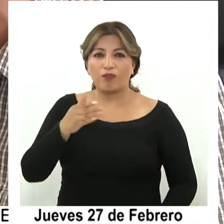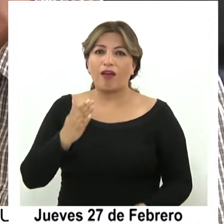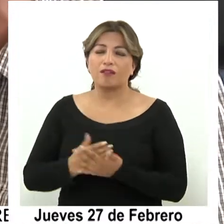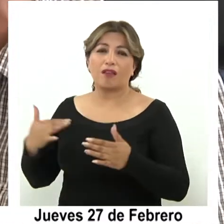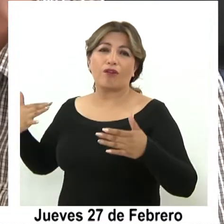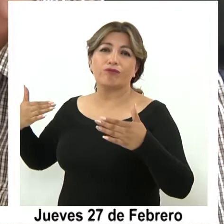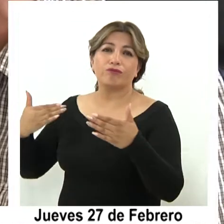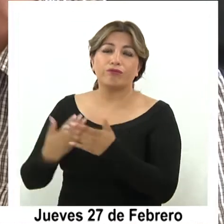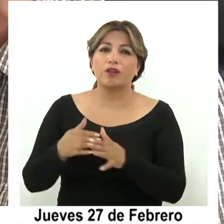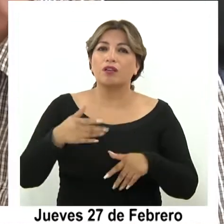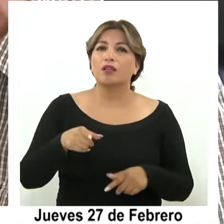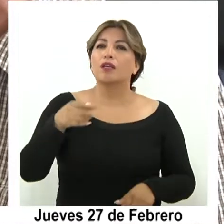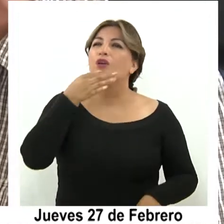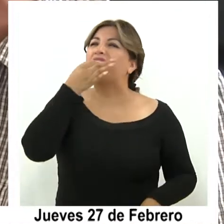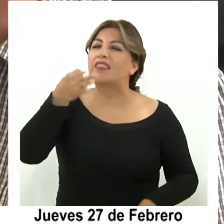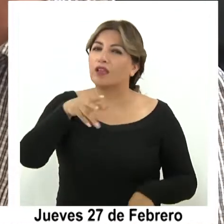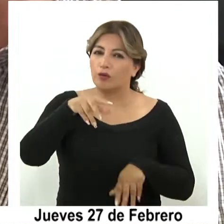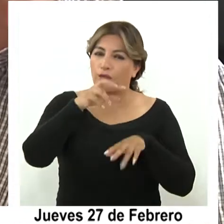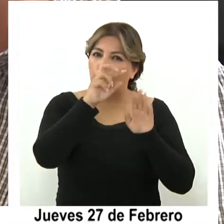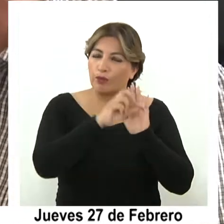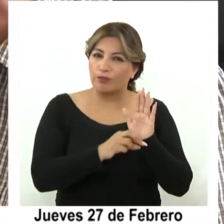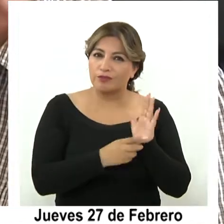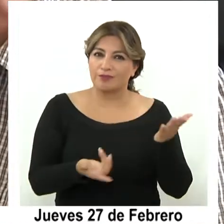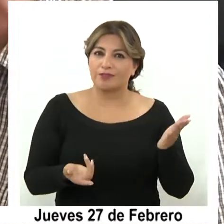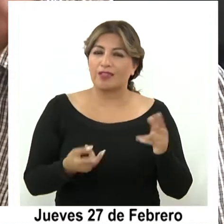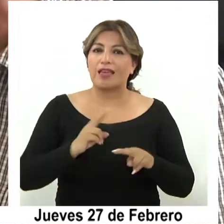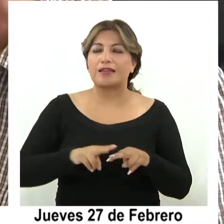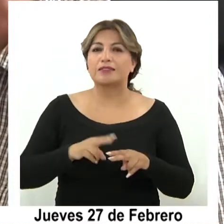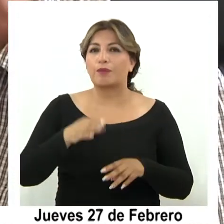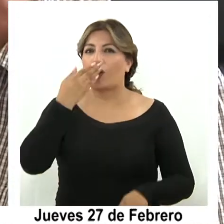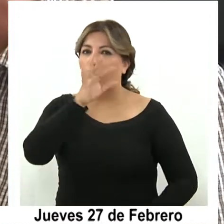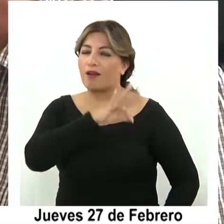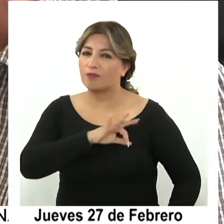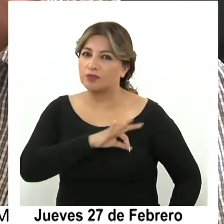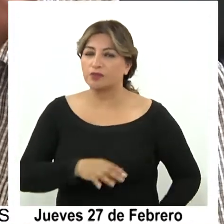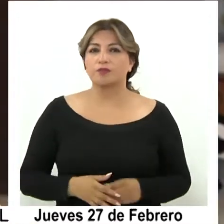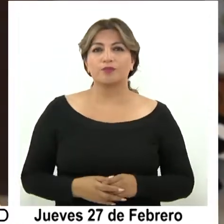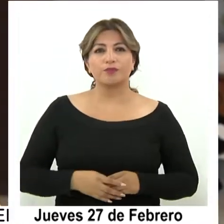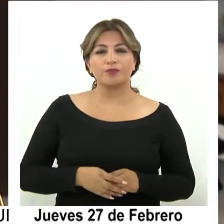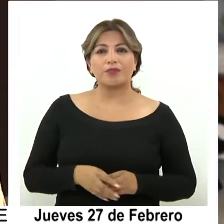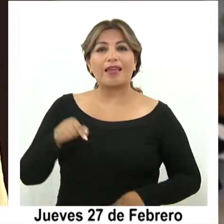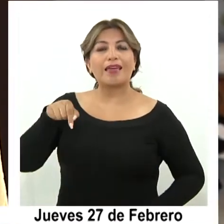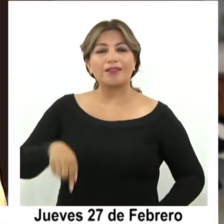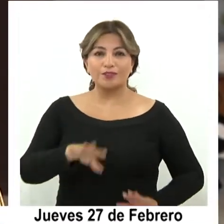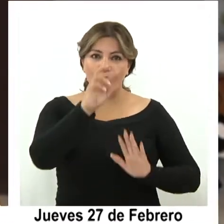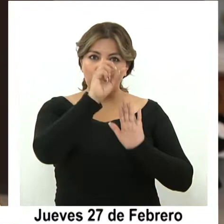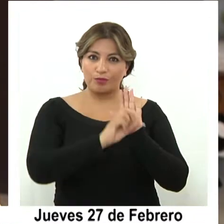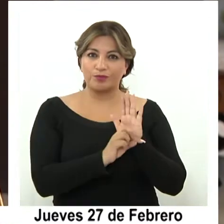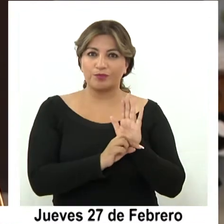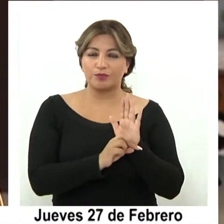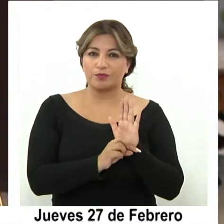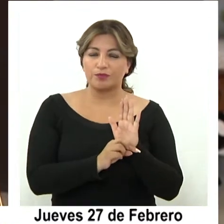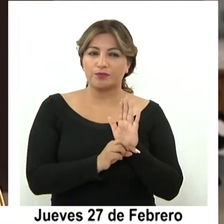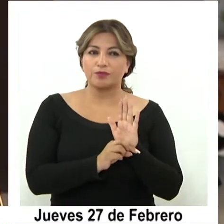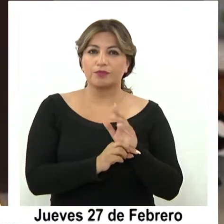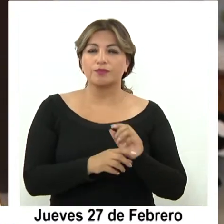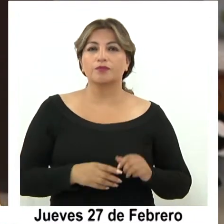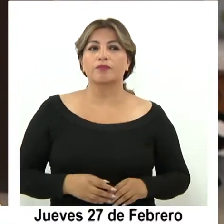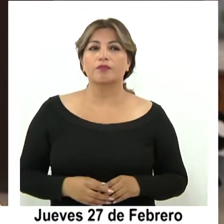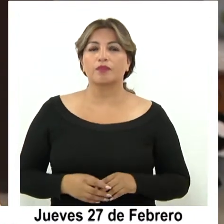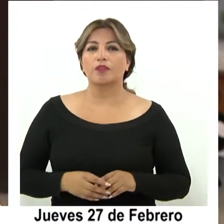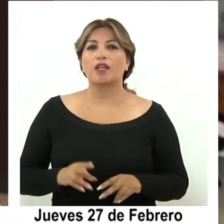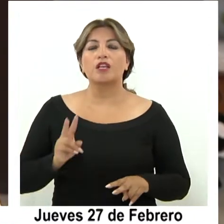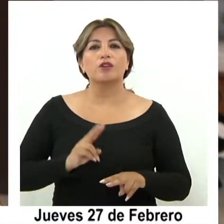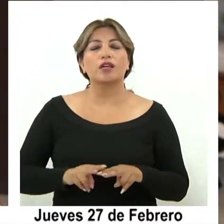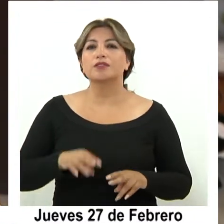hasta la fecha respecto de este proyecto y sus expectativas que tenían de mejorar las pensiones? Bueno, yo creo que este es un proyecto que, así